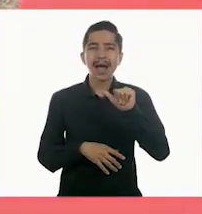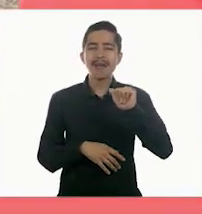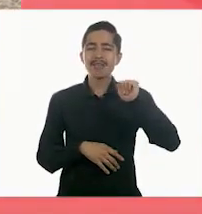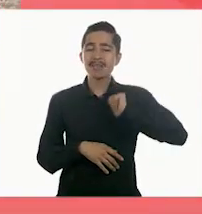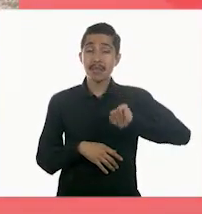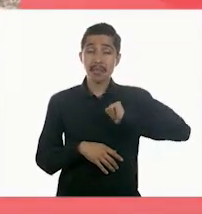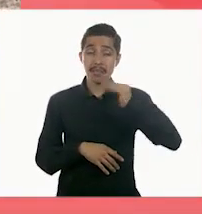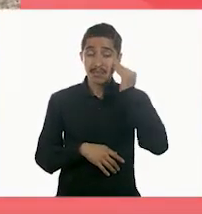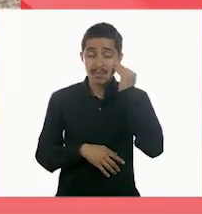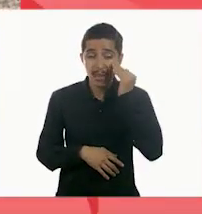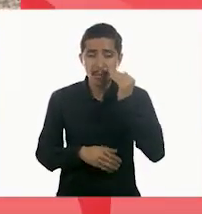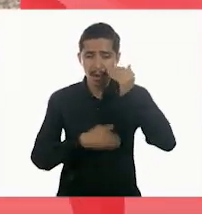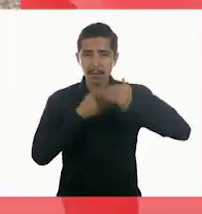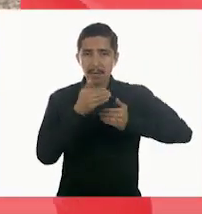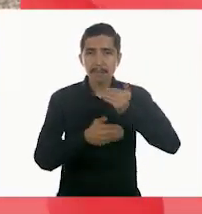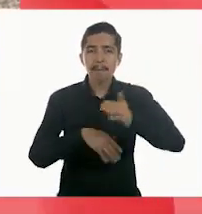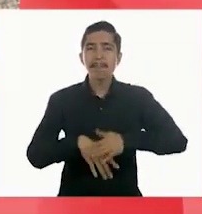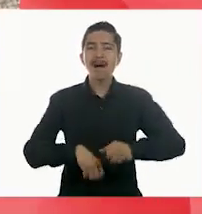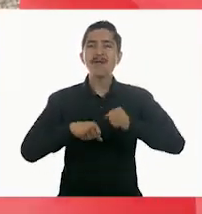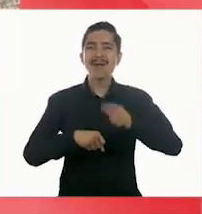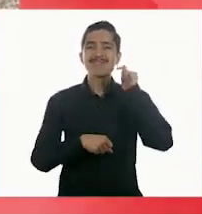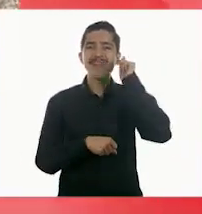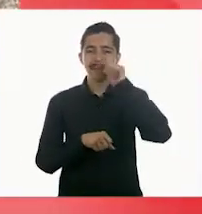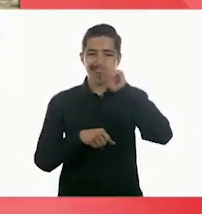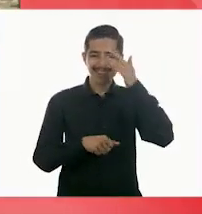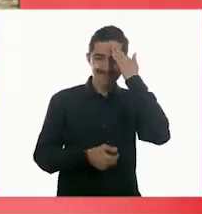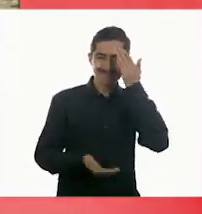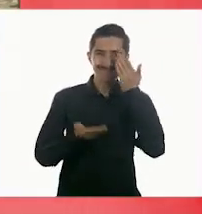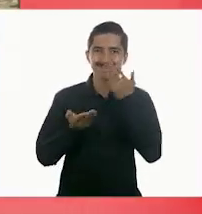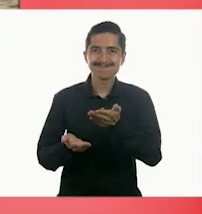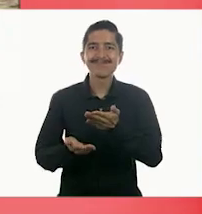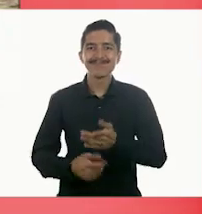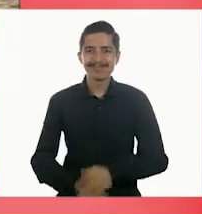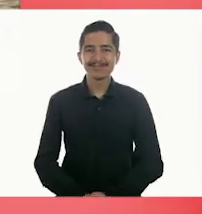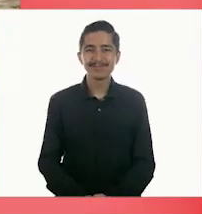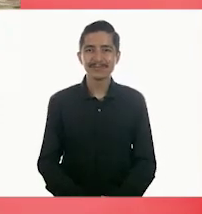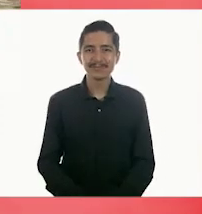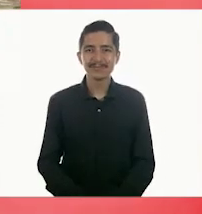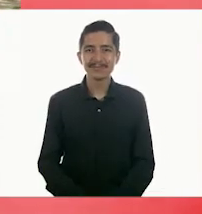espacio para dar presencia a Tabasco.